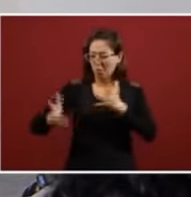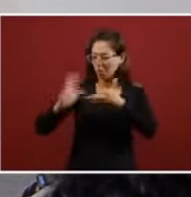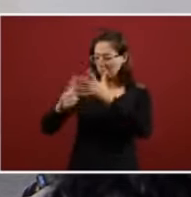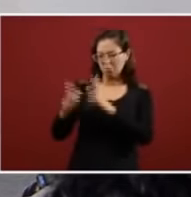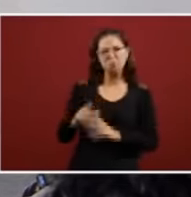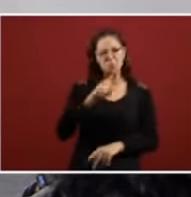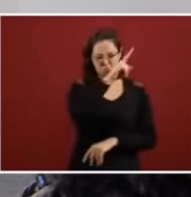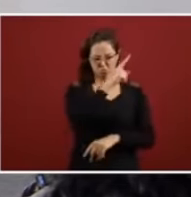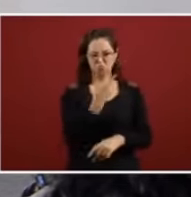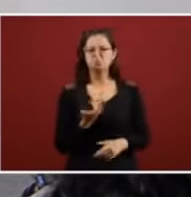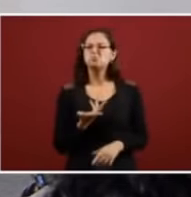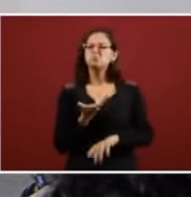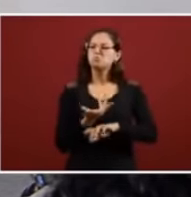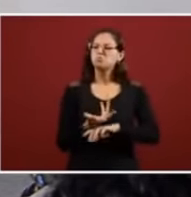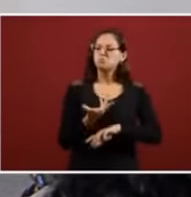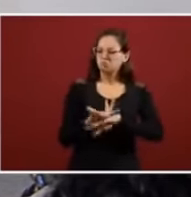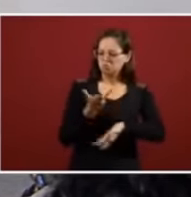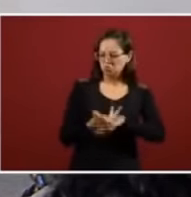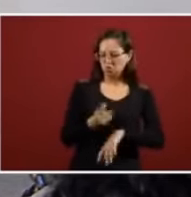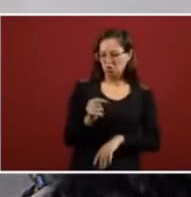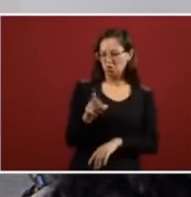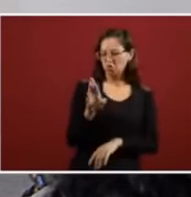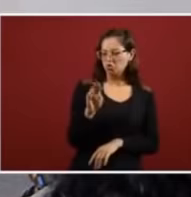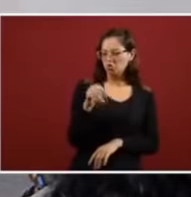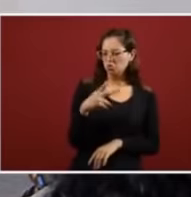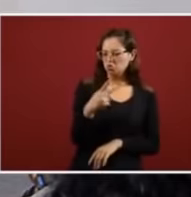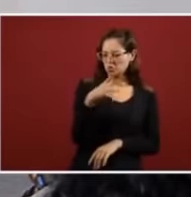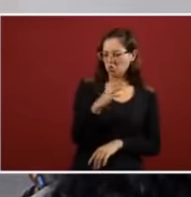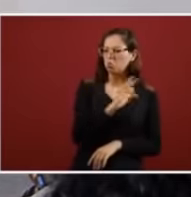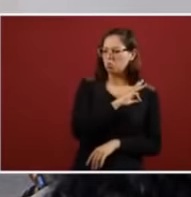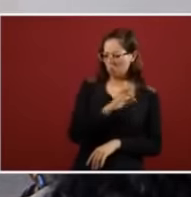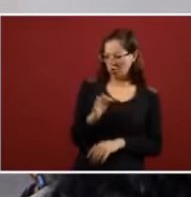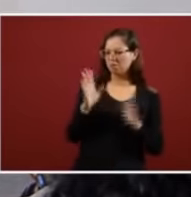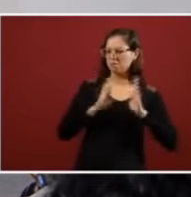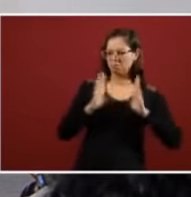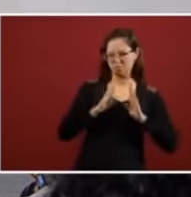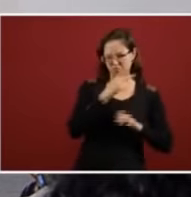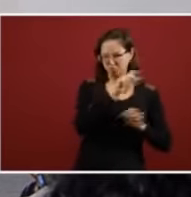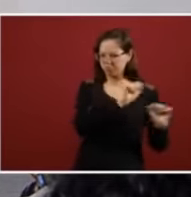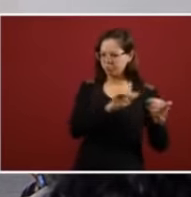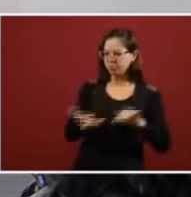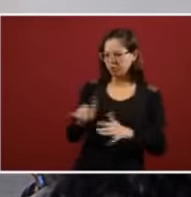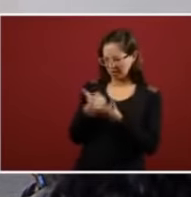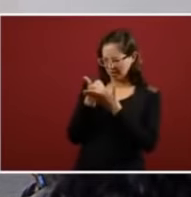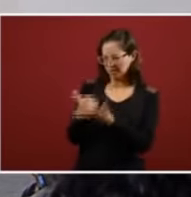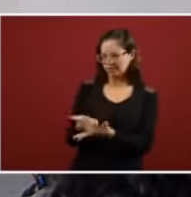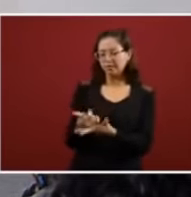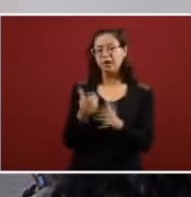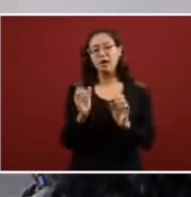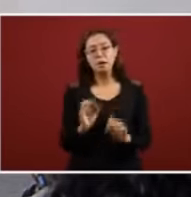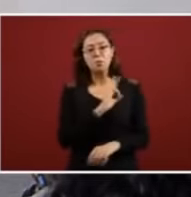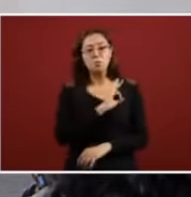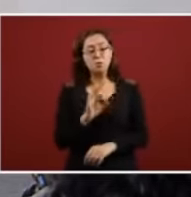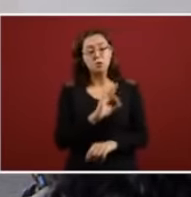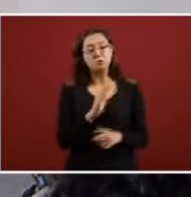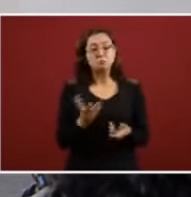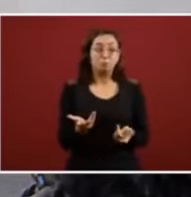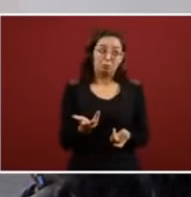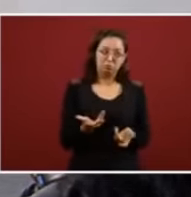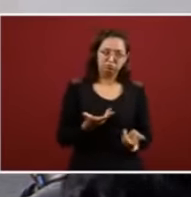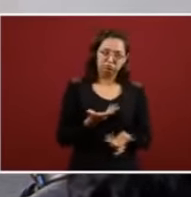mexico ante el señalamiento del senador cotton y si sería posible en este ánimo de cooperación